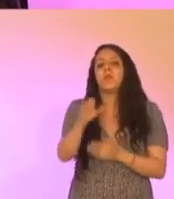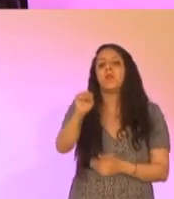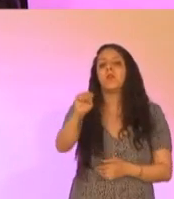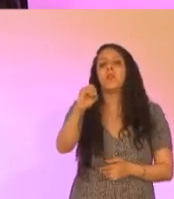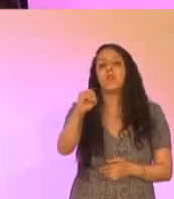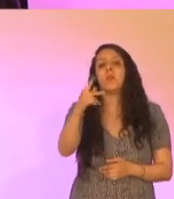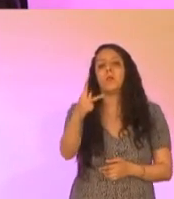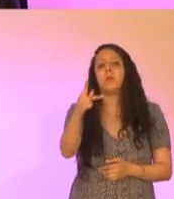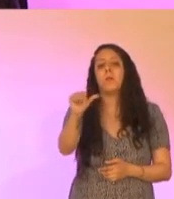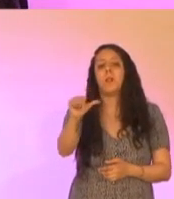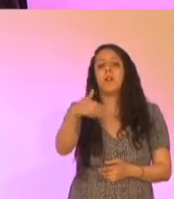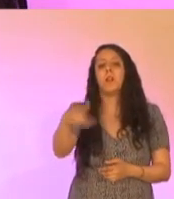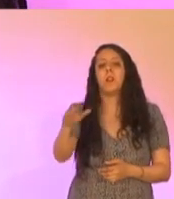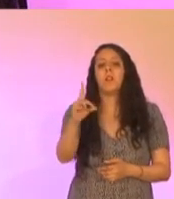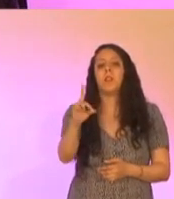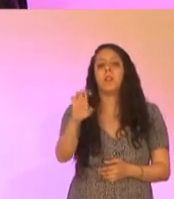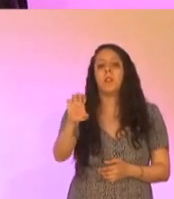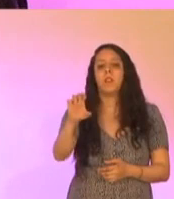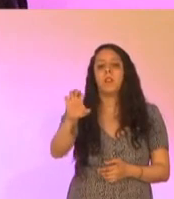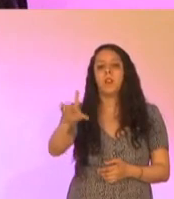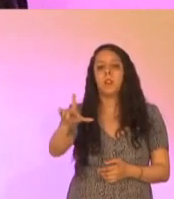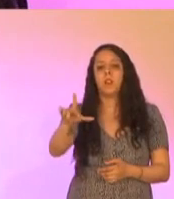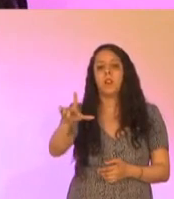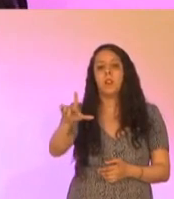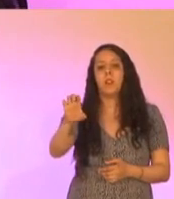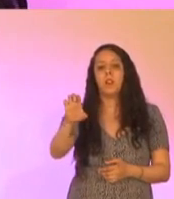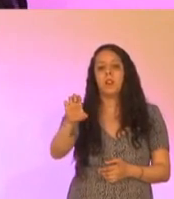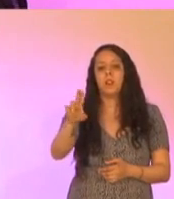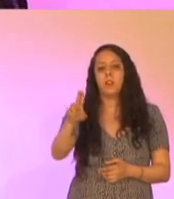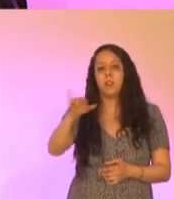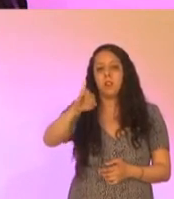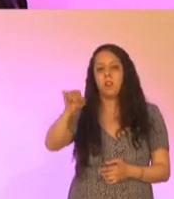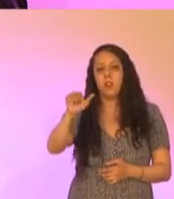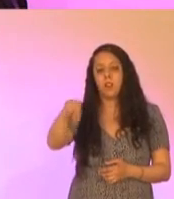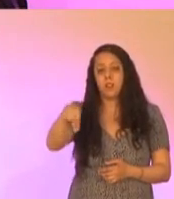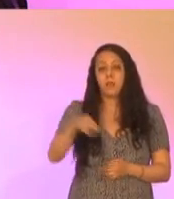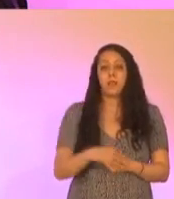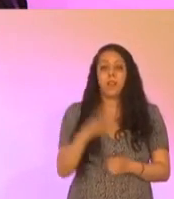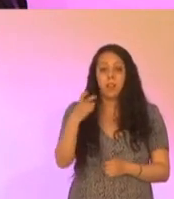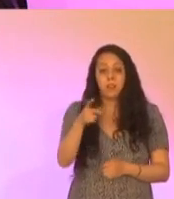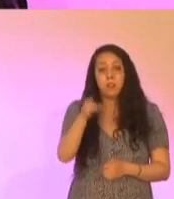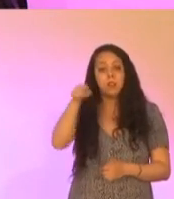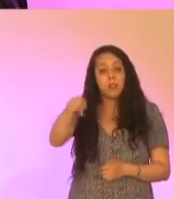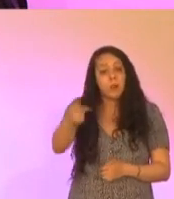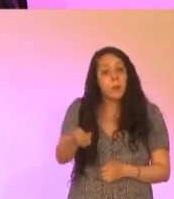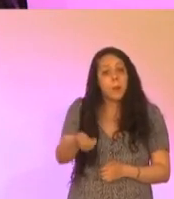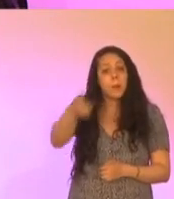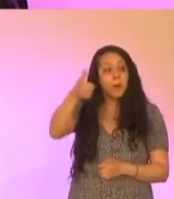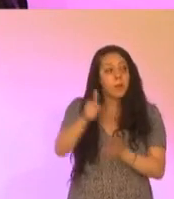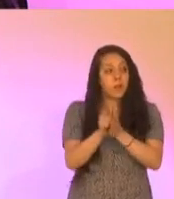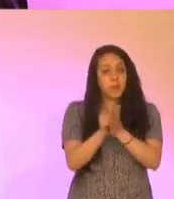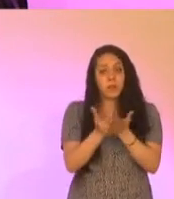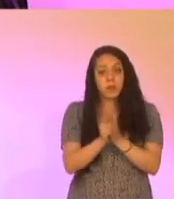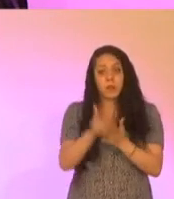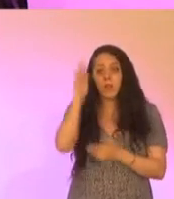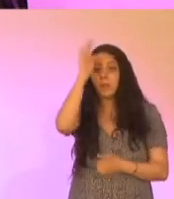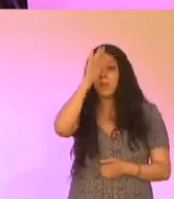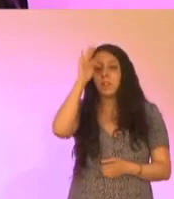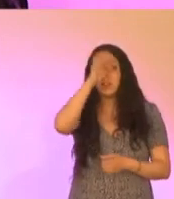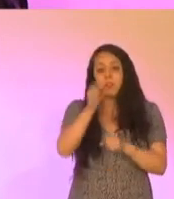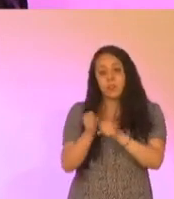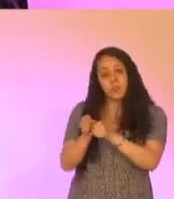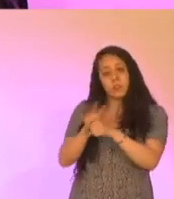pero este fue el primer libro en el que los filósofos hablaban sobre la pandemia entonces había textos han